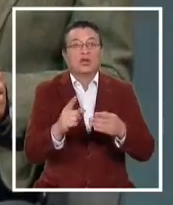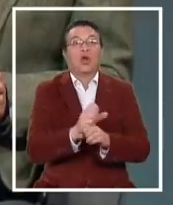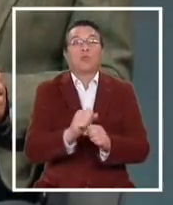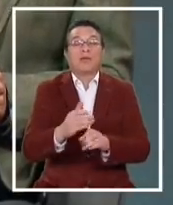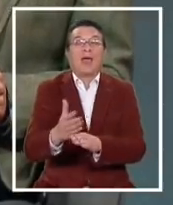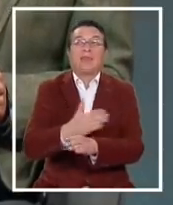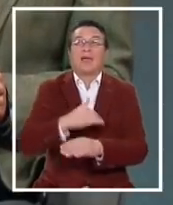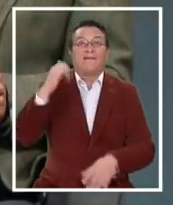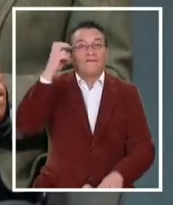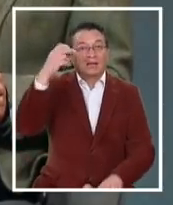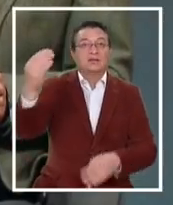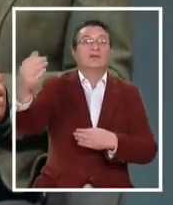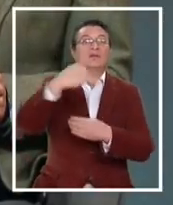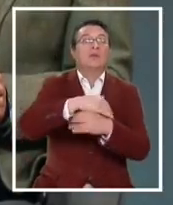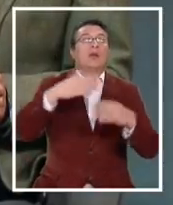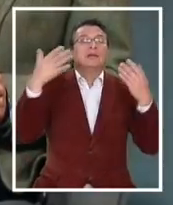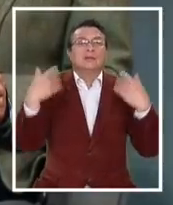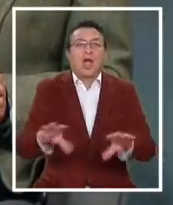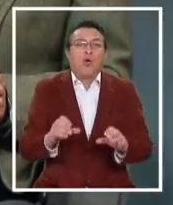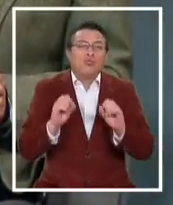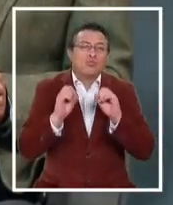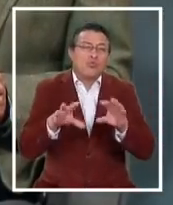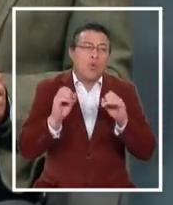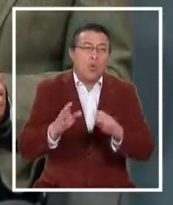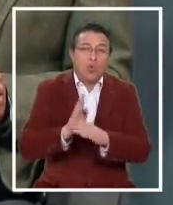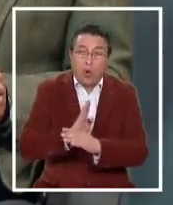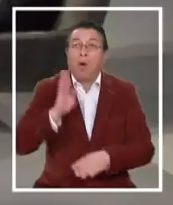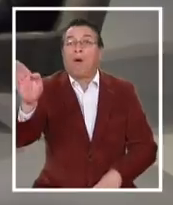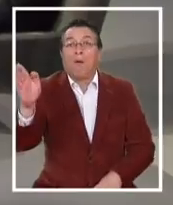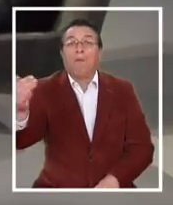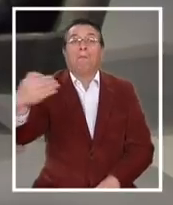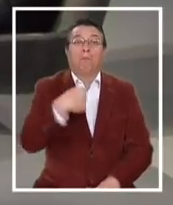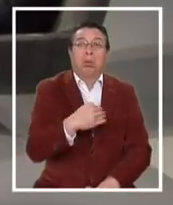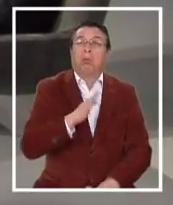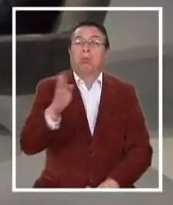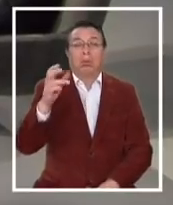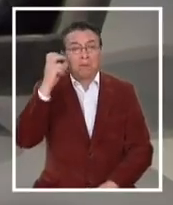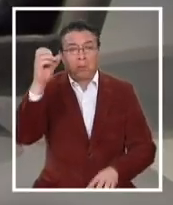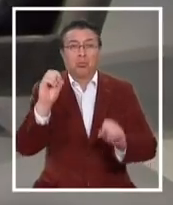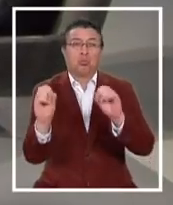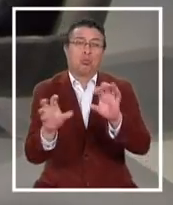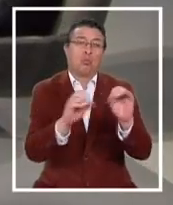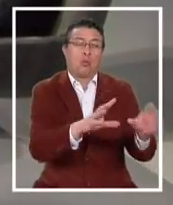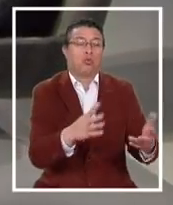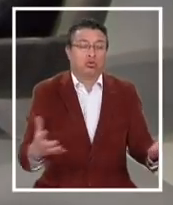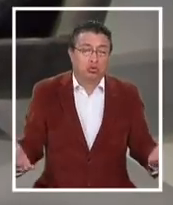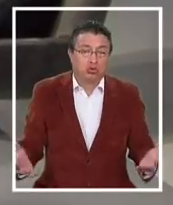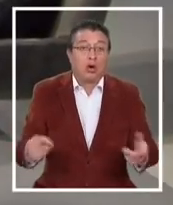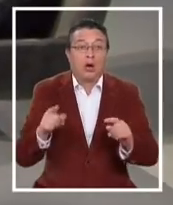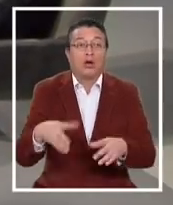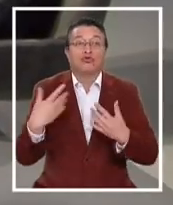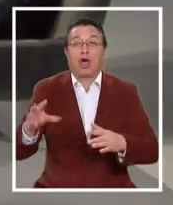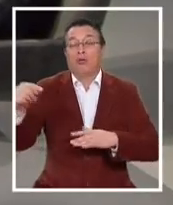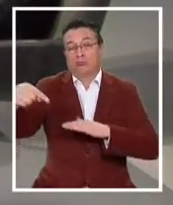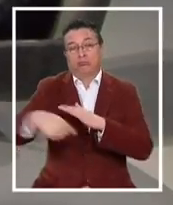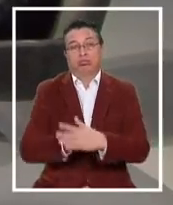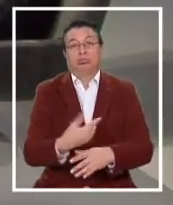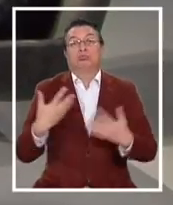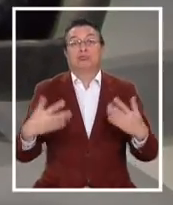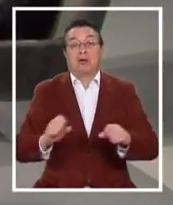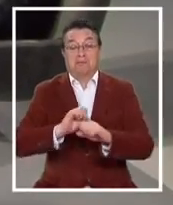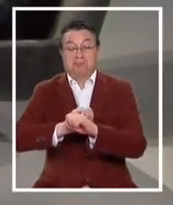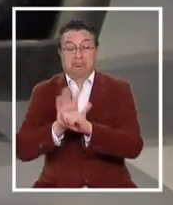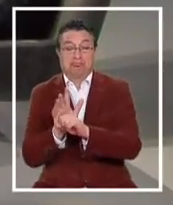llegar nadie más de Brasil, pero fueron muchos que fueron a Brasil y volvieron, y claramente tenemos la cepa acá. Ya llegó la cepa. Entonces